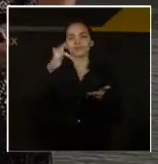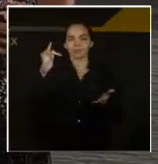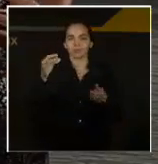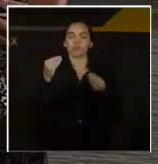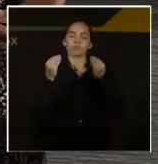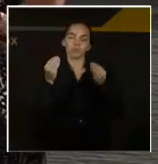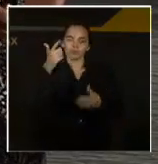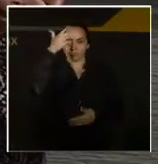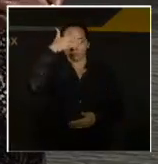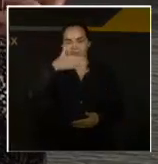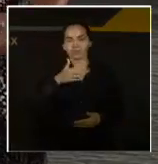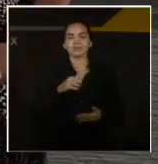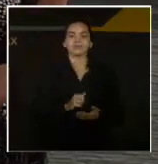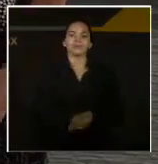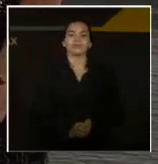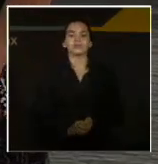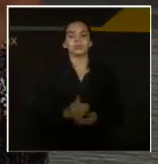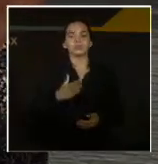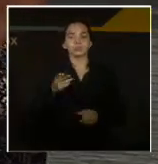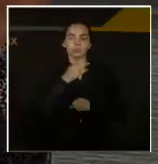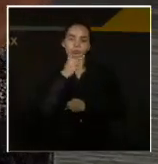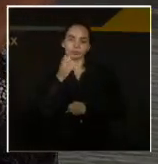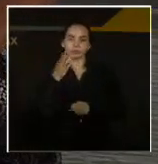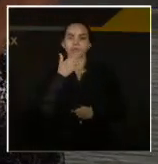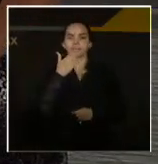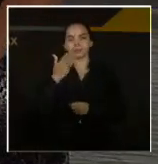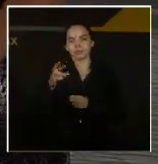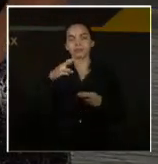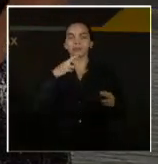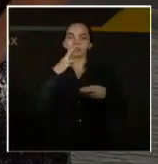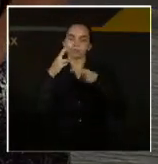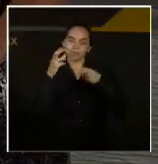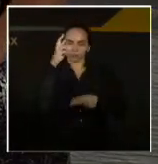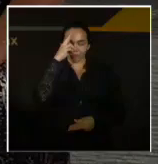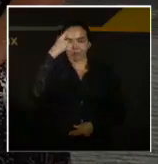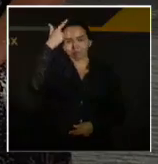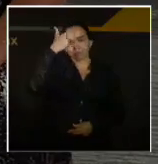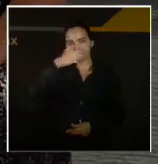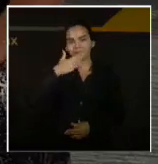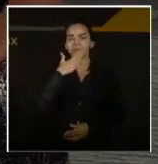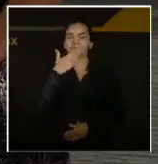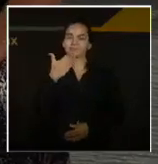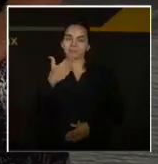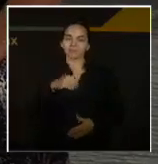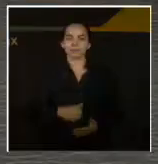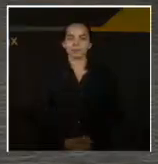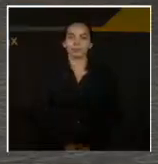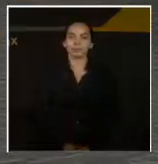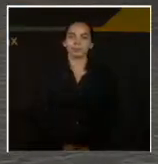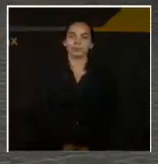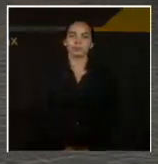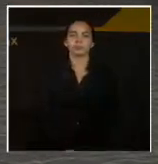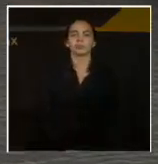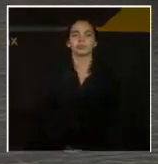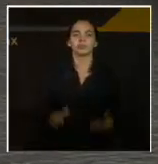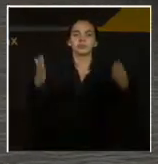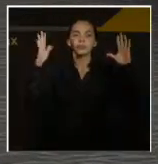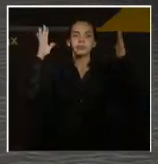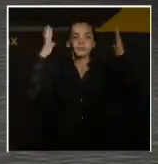buenas noches, hasta la próxima. Pásenla bien, recuerden que esta noche es especial y ustedes marcaron la diferencia en Yucatán. Muchas gracias.